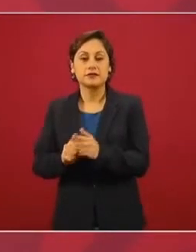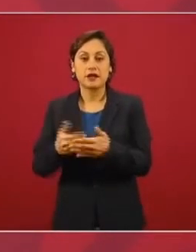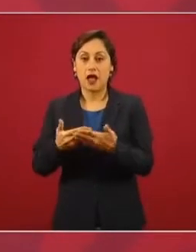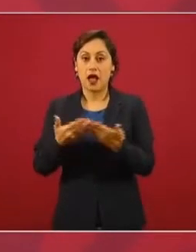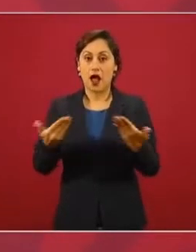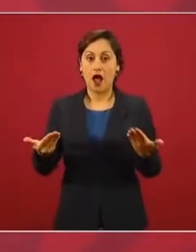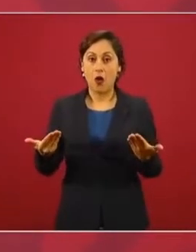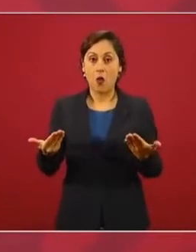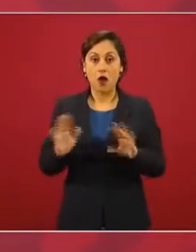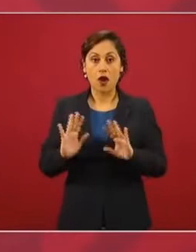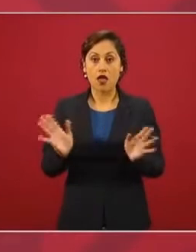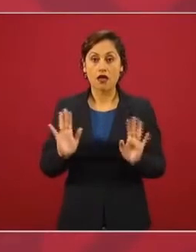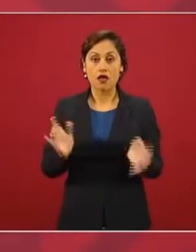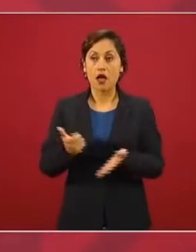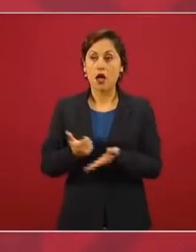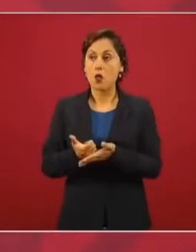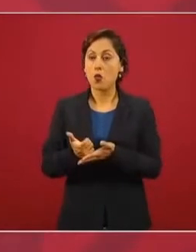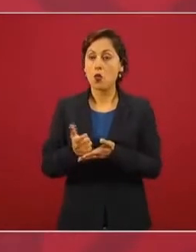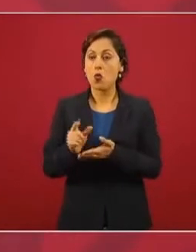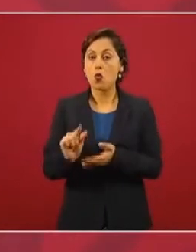tanto,